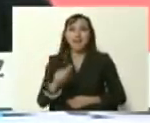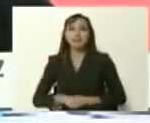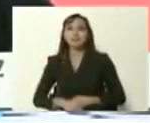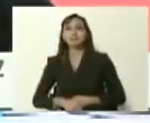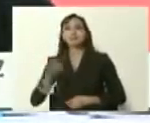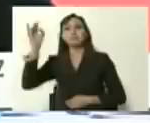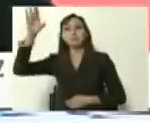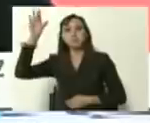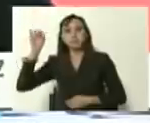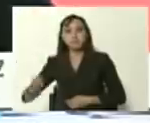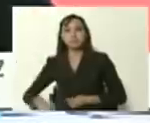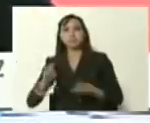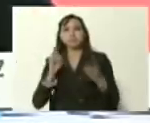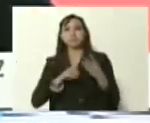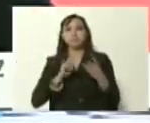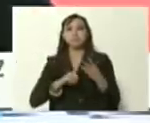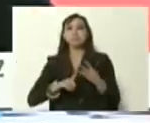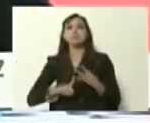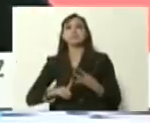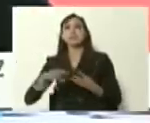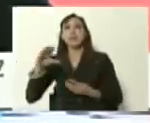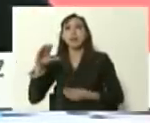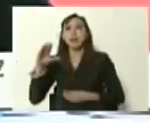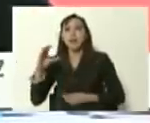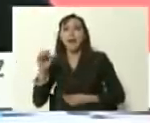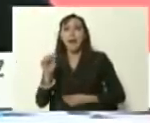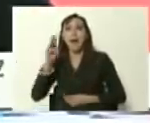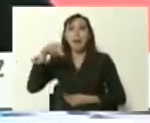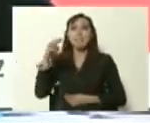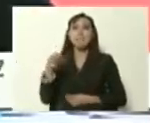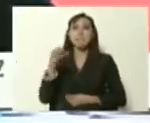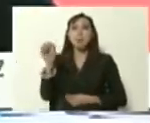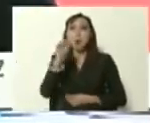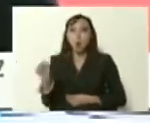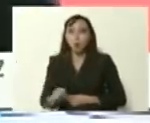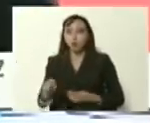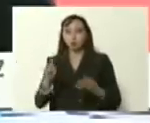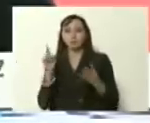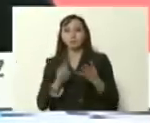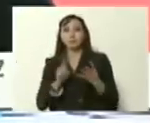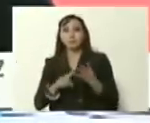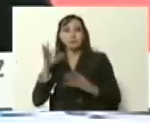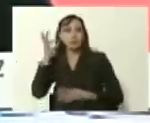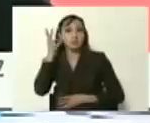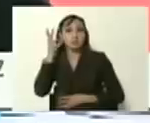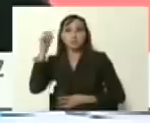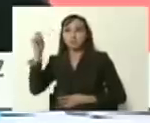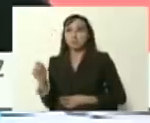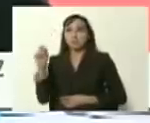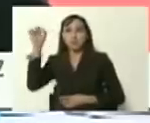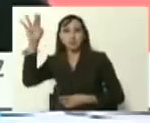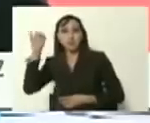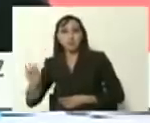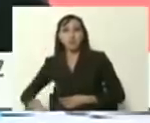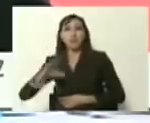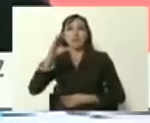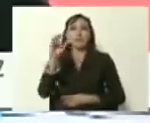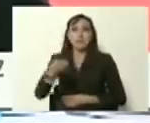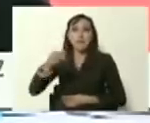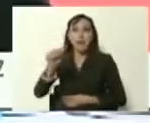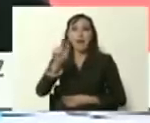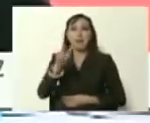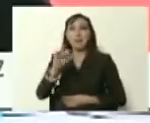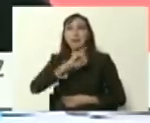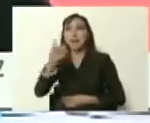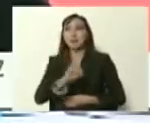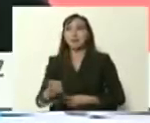por el pastor y diputado Alfonso Campos, por la casi pastora y diputada Carola Chávez,